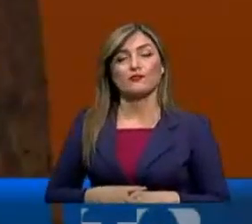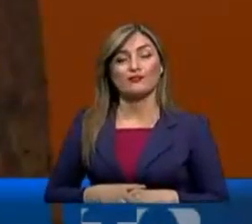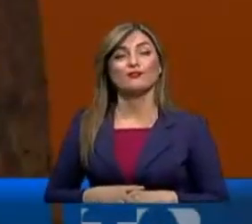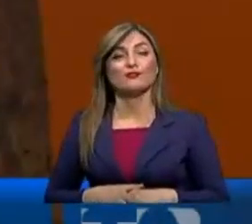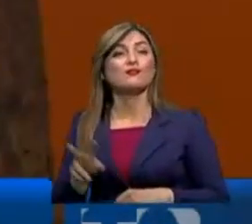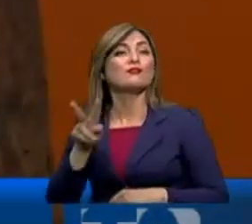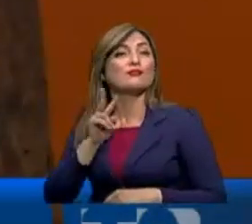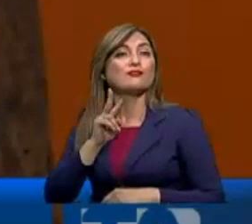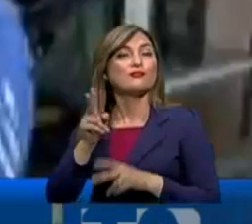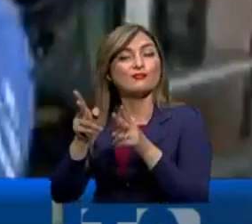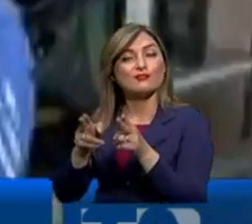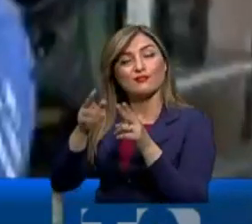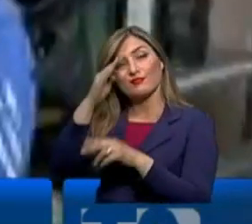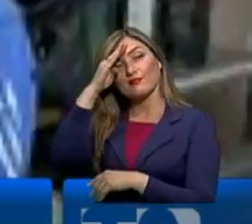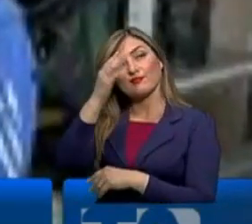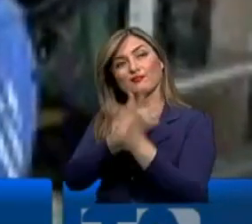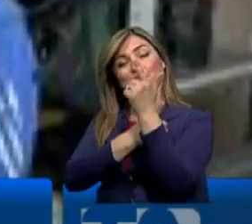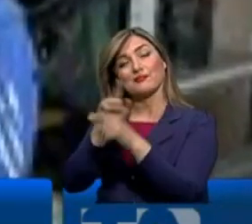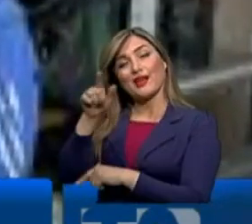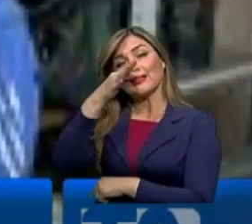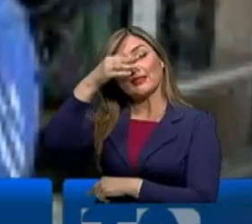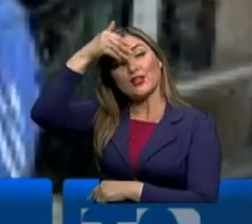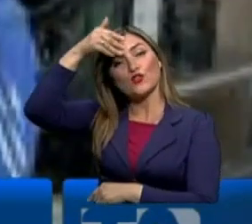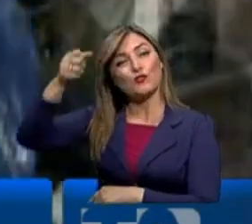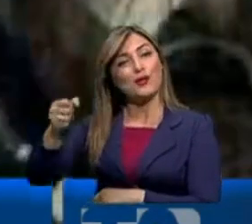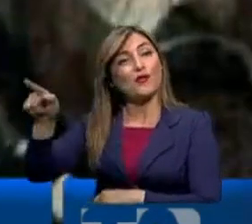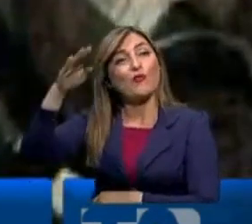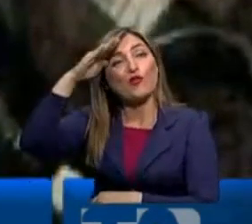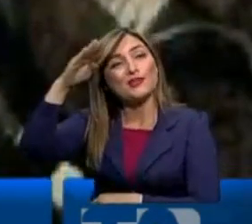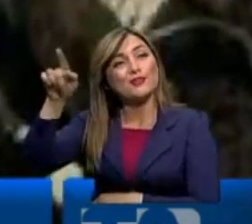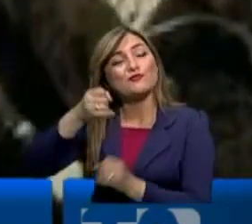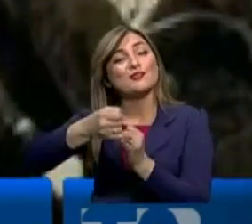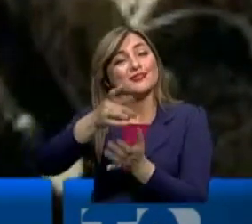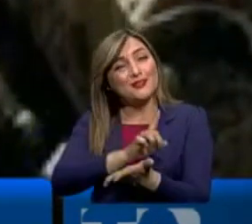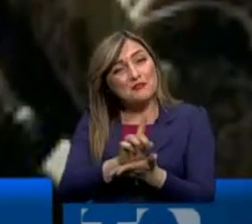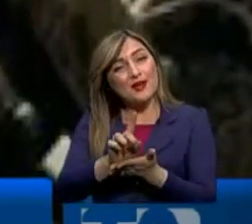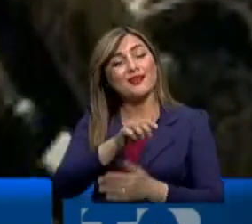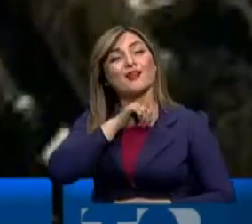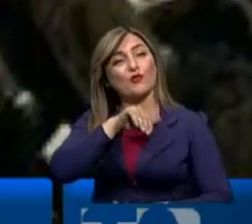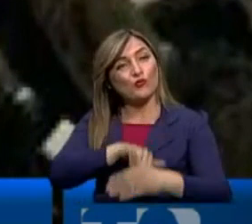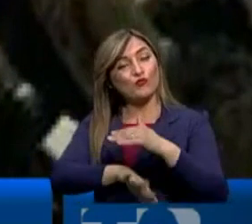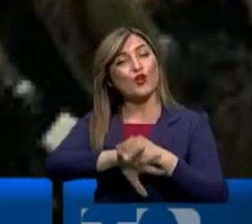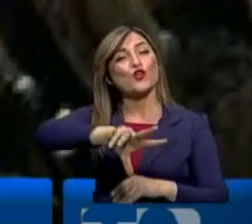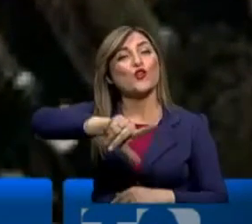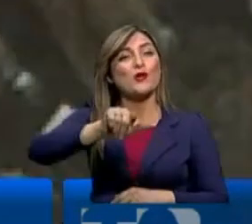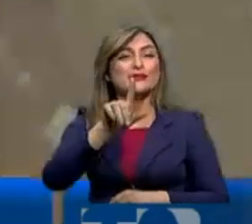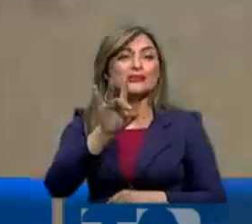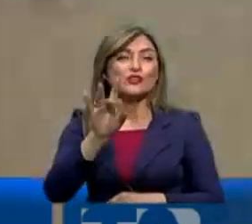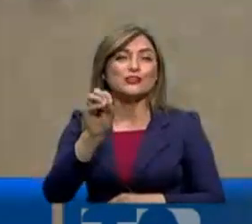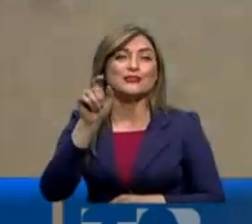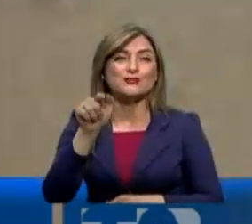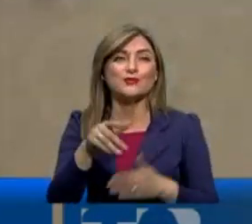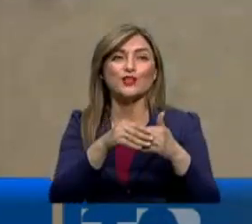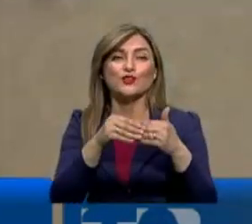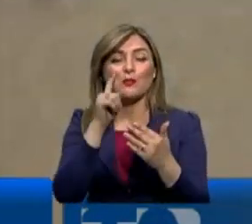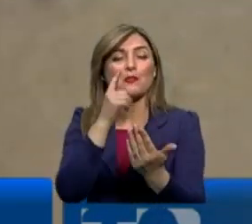víctima ha sido la misma fuerza pública, como ocurrió en Santo Domingo de los Áchilas. Este fin de semana, delincuentes se robaron 180 mil dólares y